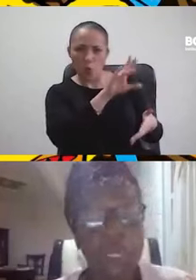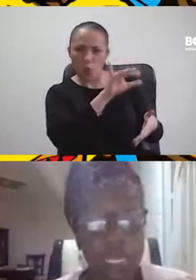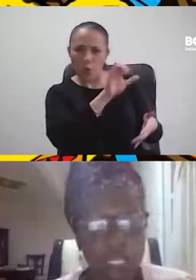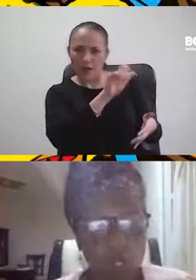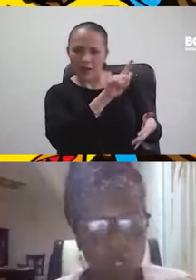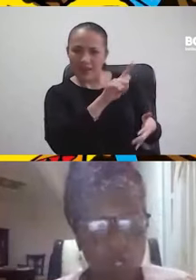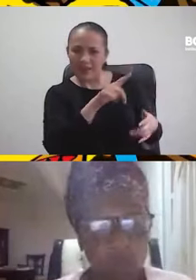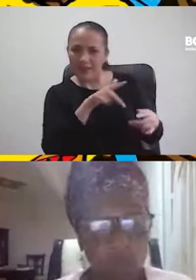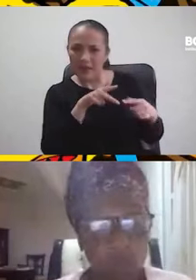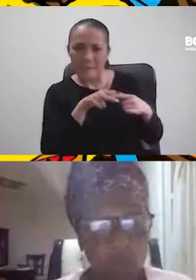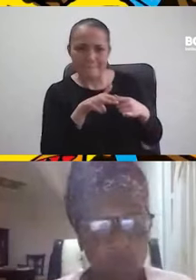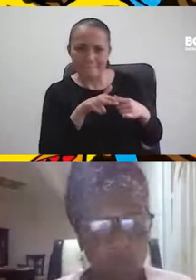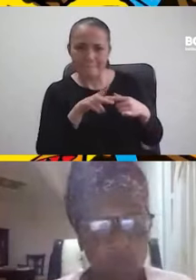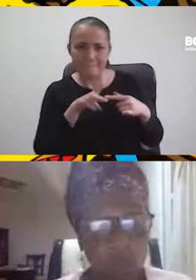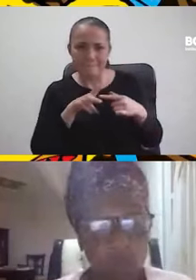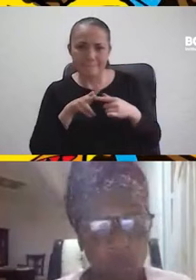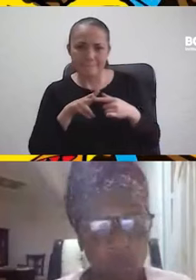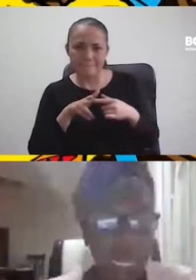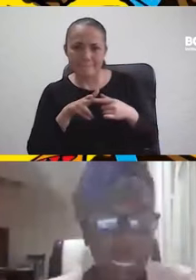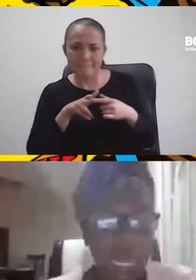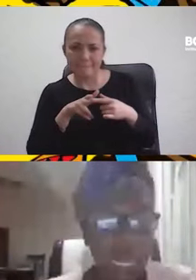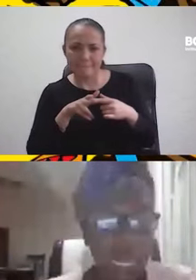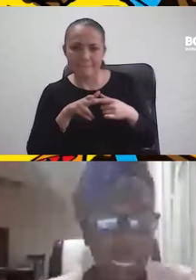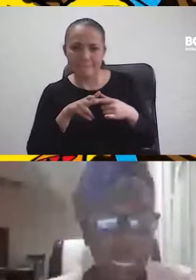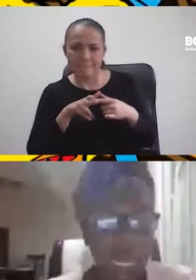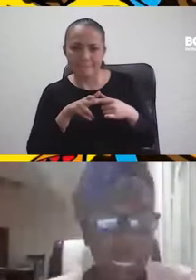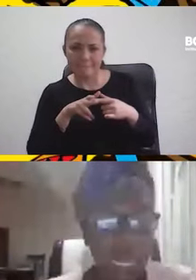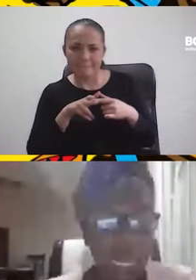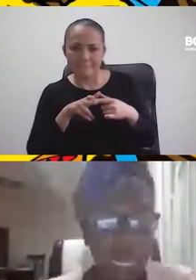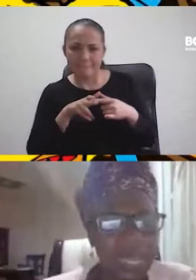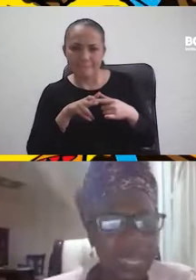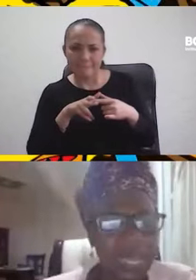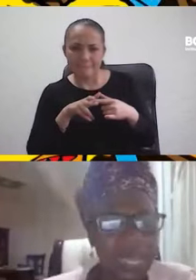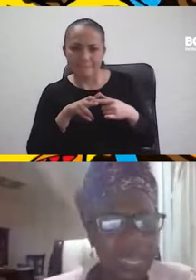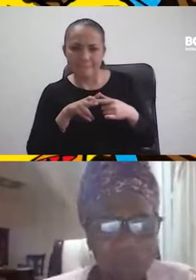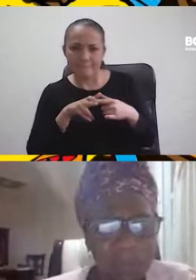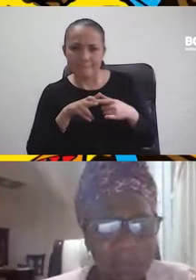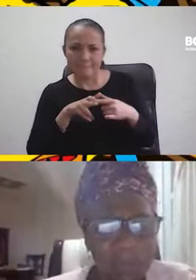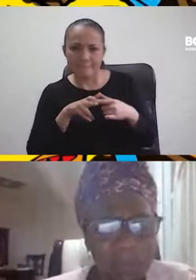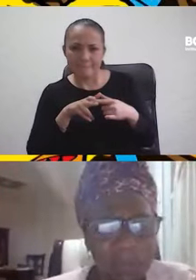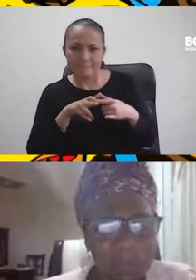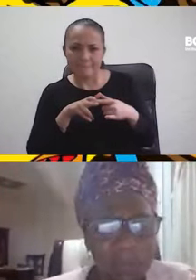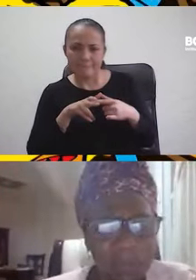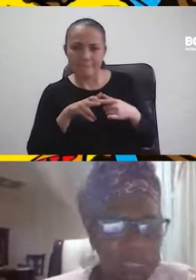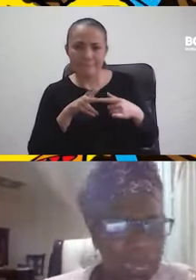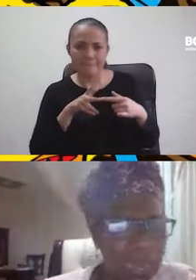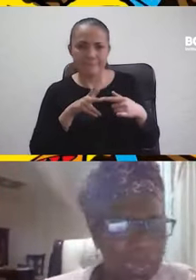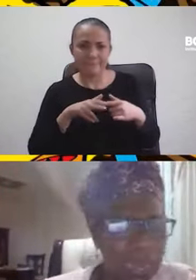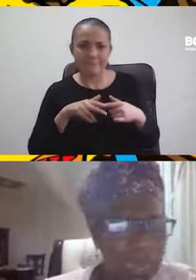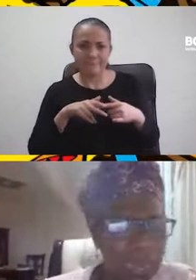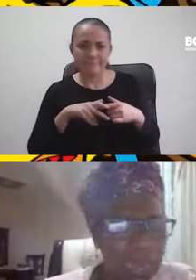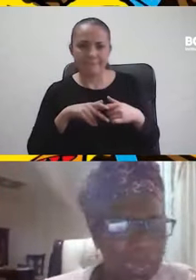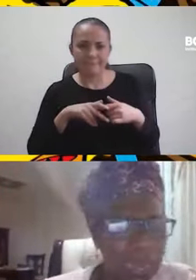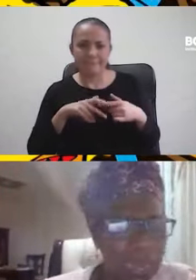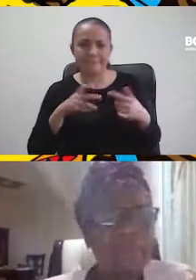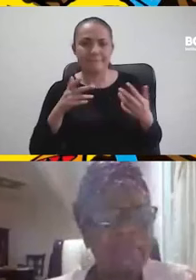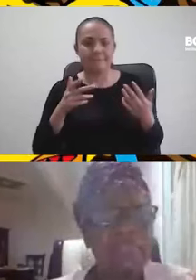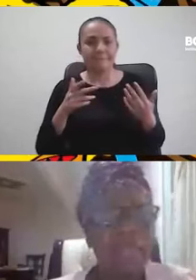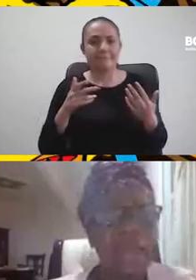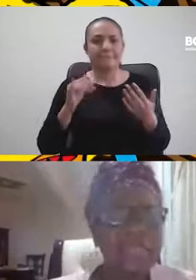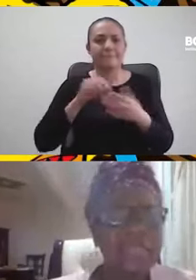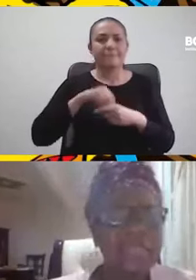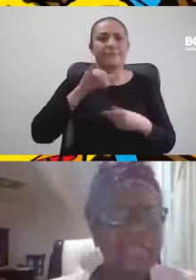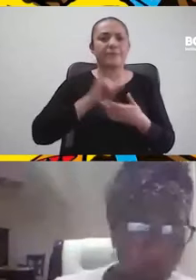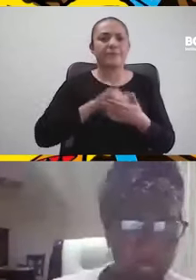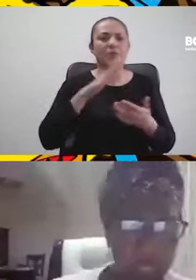Y hablando de la etnia, de la pieza, el desarrollo, la institución y las tradiciones, la identidad y todo este